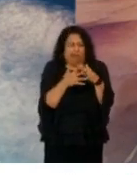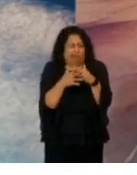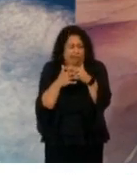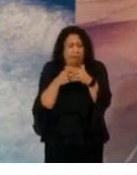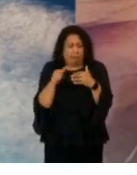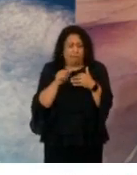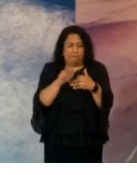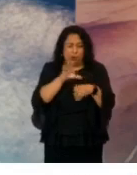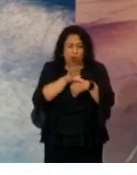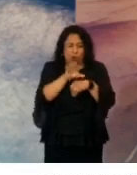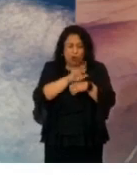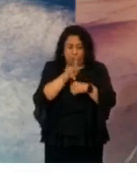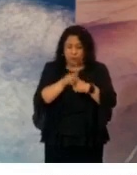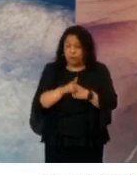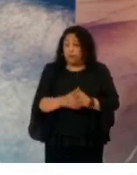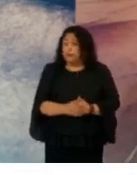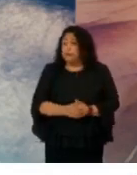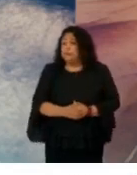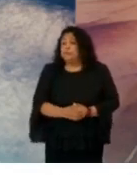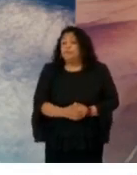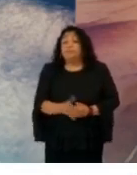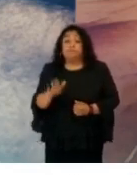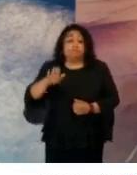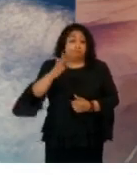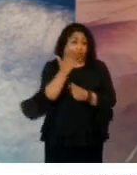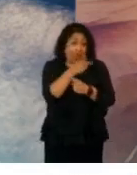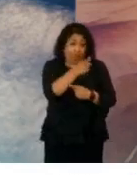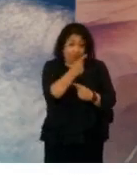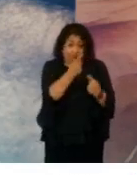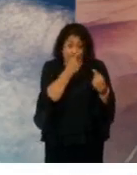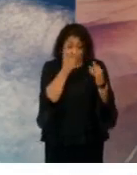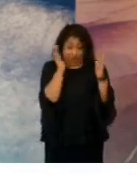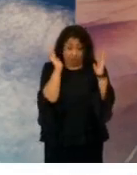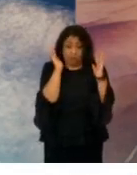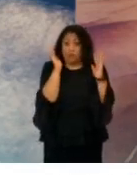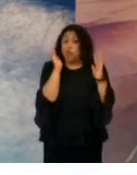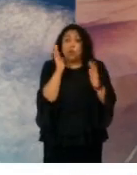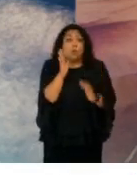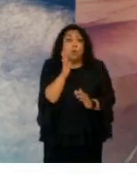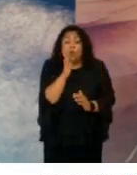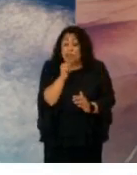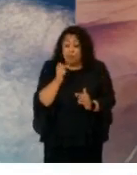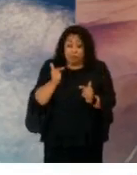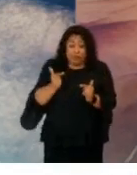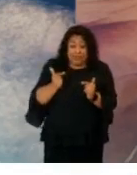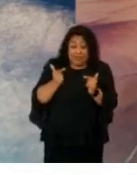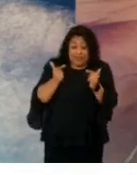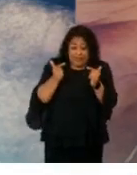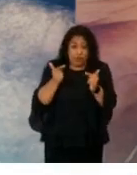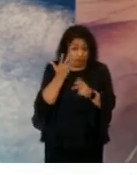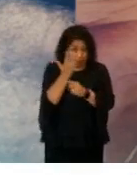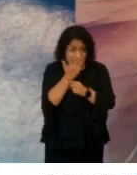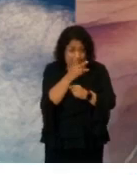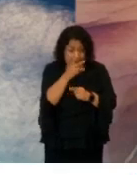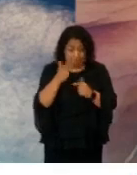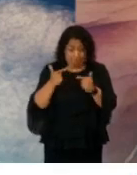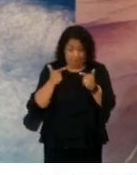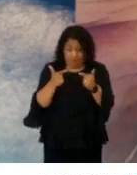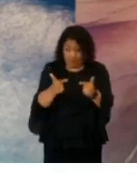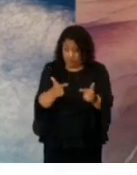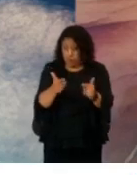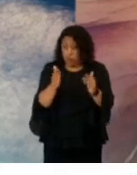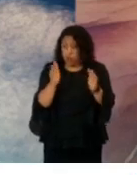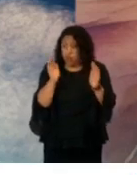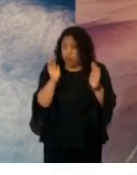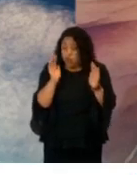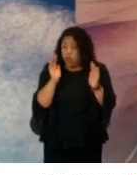mestizo, ¿sí? Entonces, le decía, si no logramos hacer una generación, con estas palabras le dije, Inamina, si